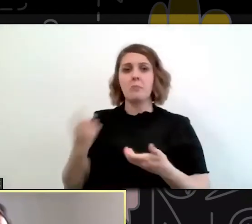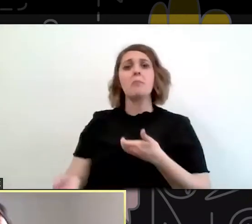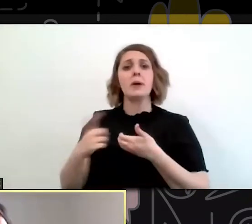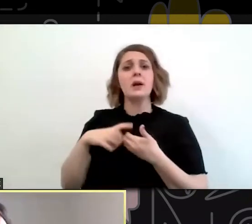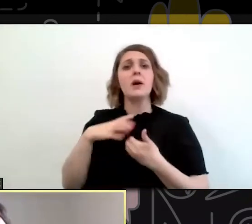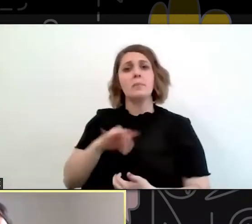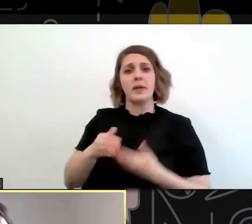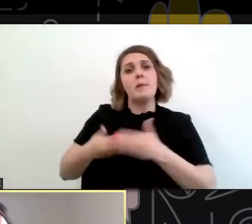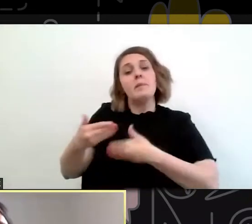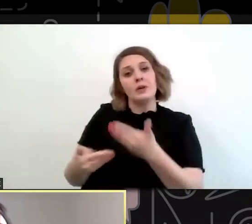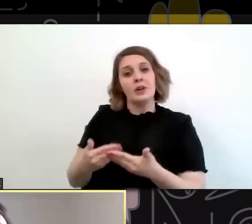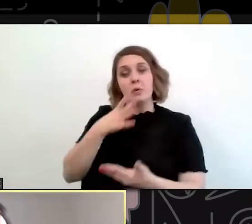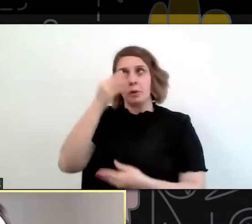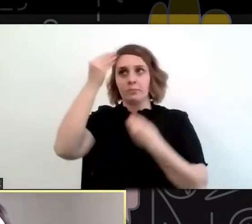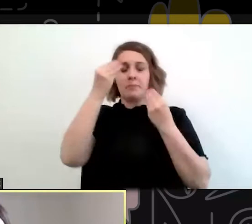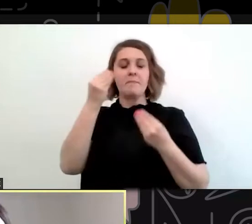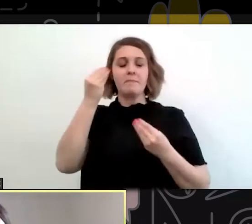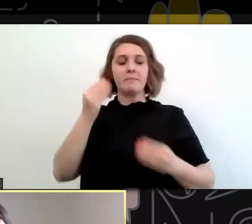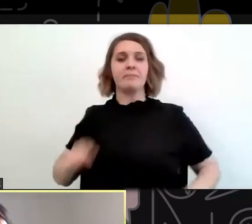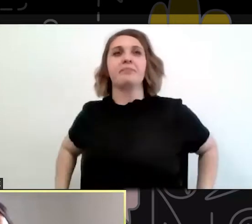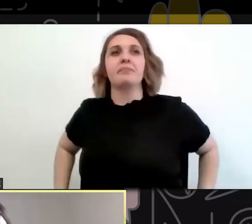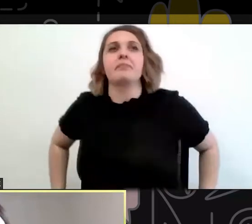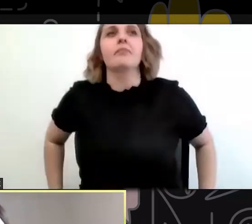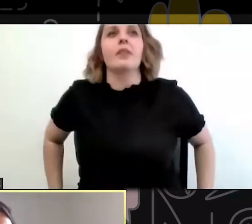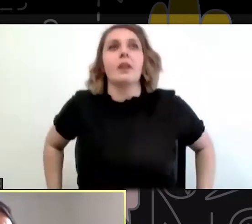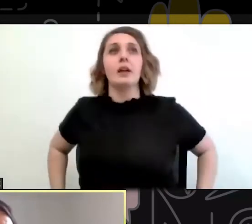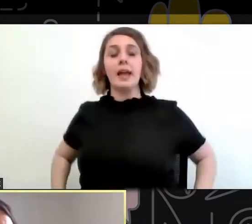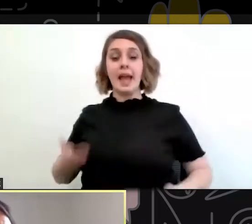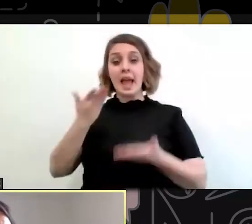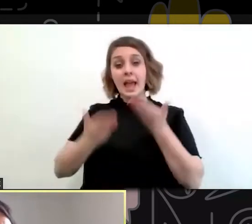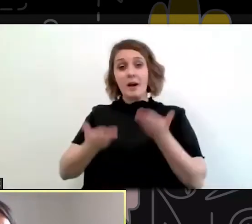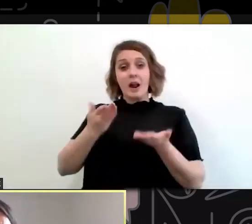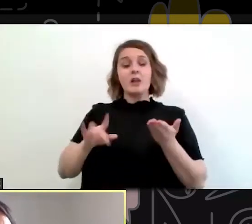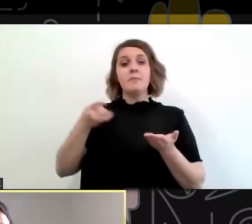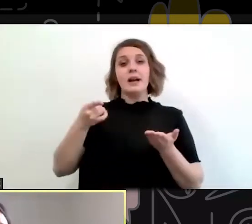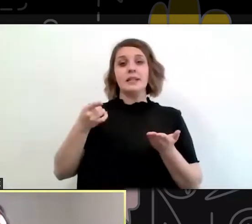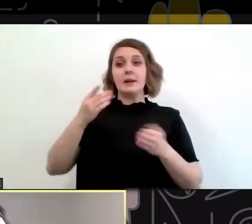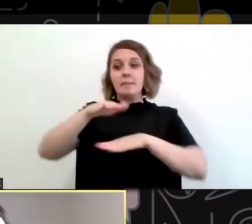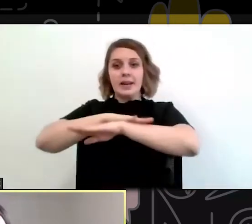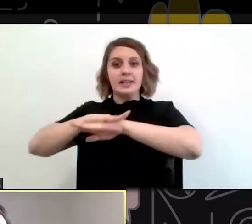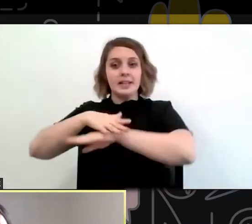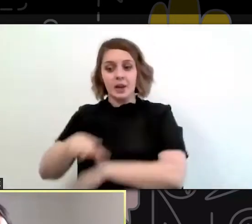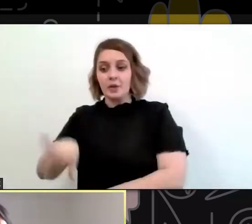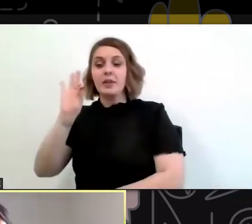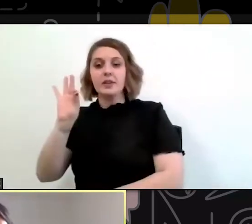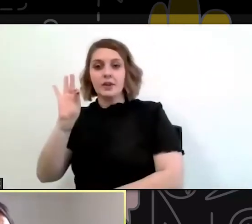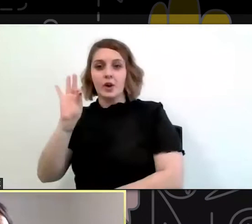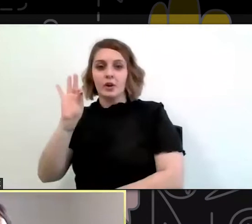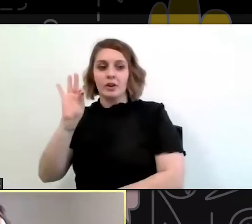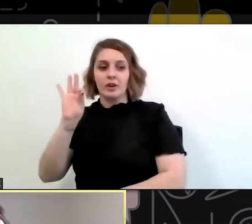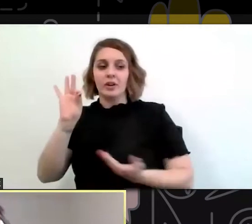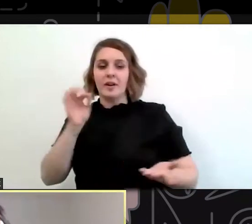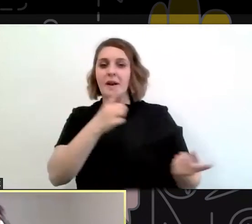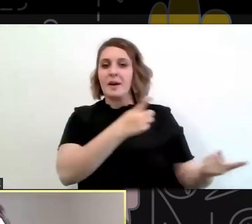nuestros procesos, porque creemos que la evaluación y que las decisiones que toma el Ministerio tienen que estar basadas en las necesidades de